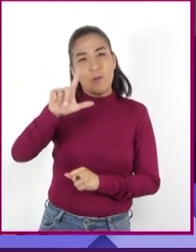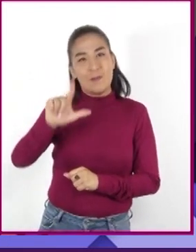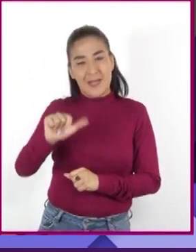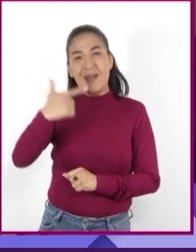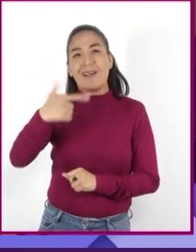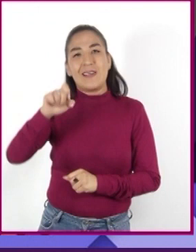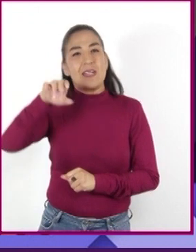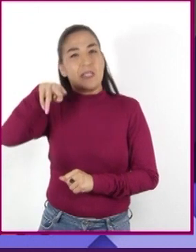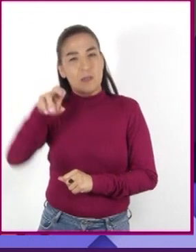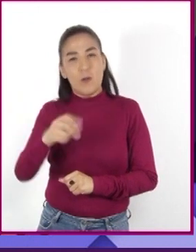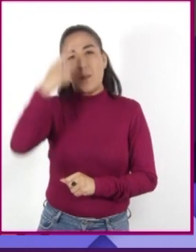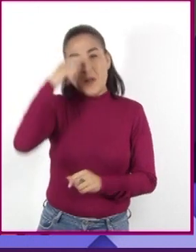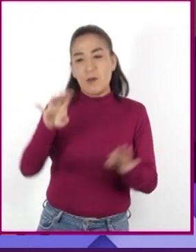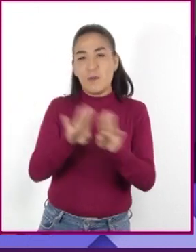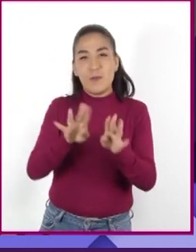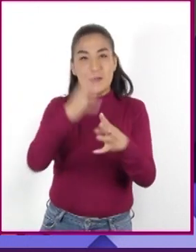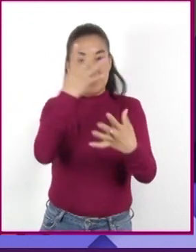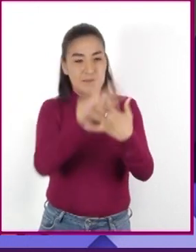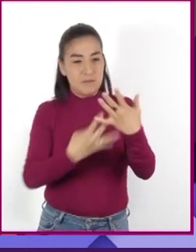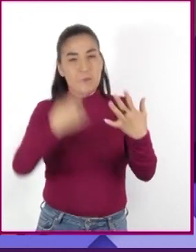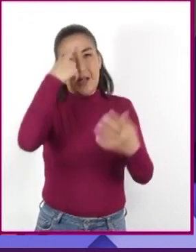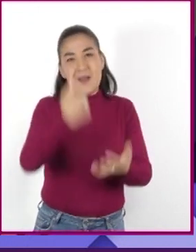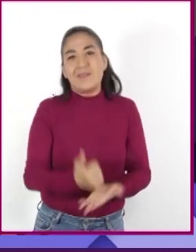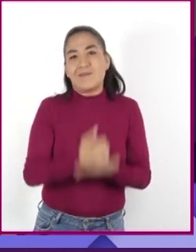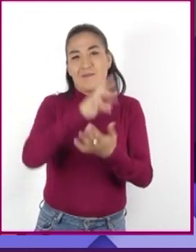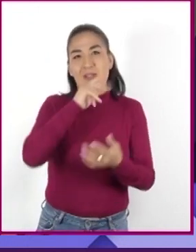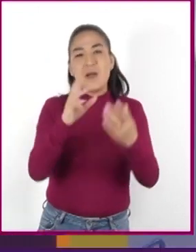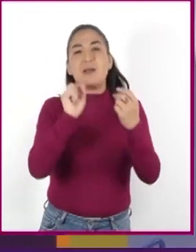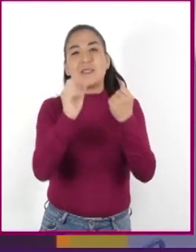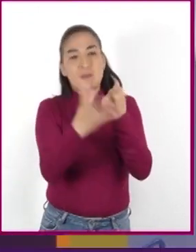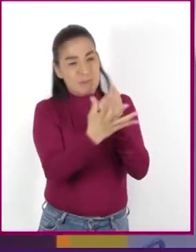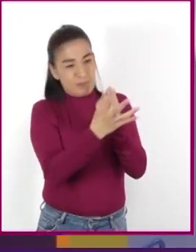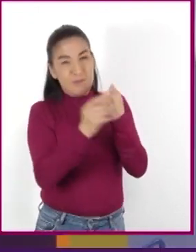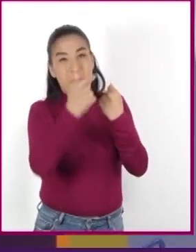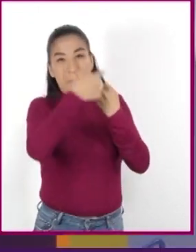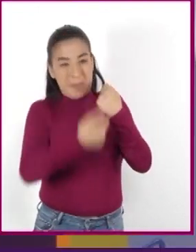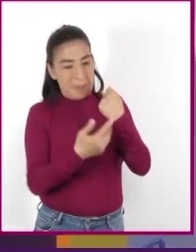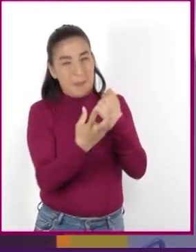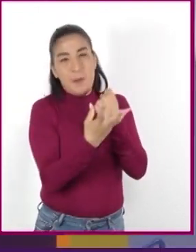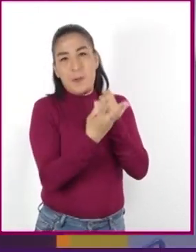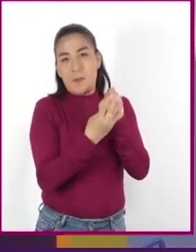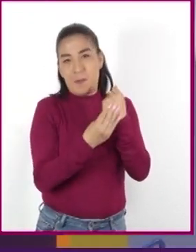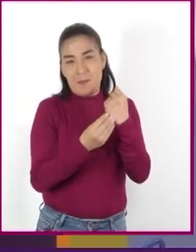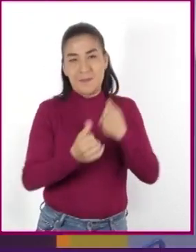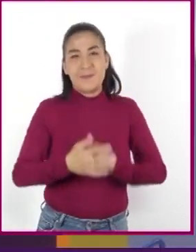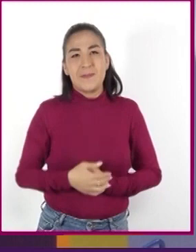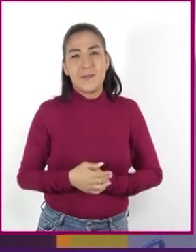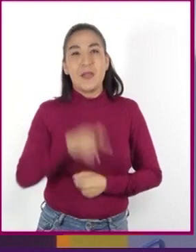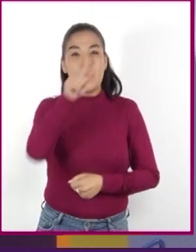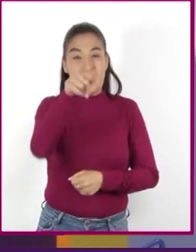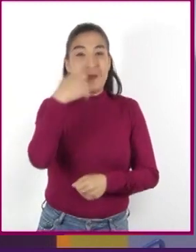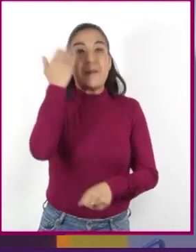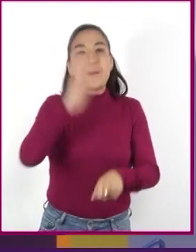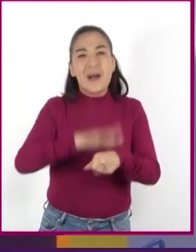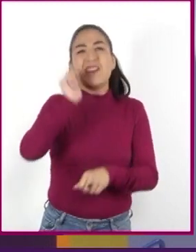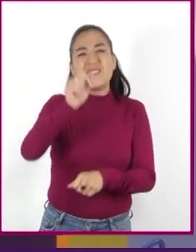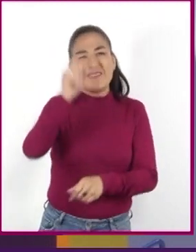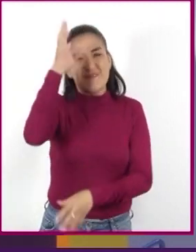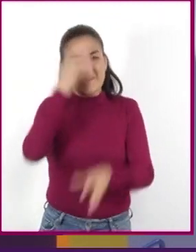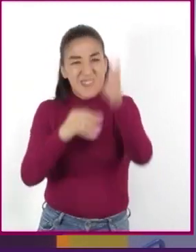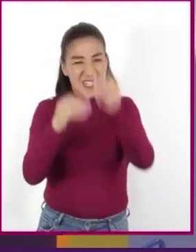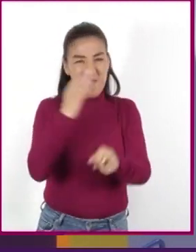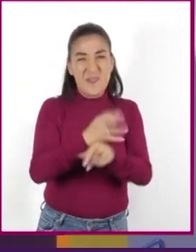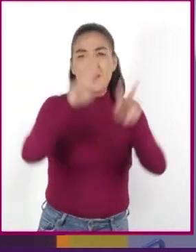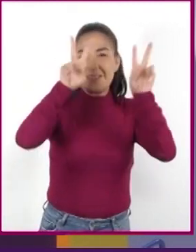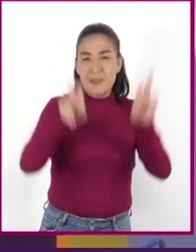gasas, ayudará a mejorar la cicatrización. Si quieren seguir aprendiendo más sobre este tema, les invitamos a revisar